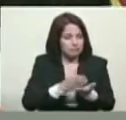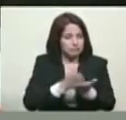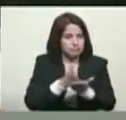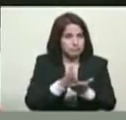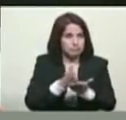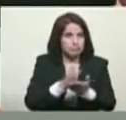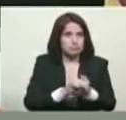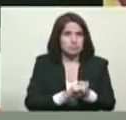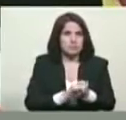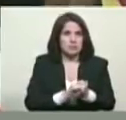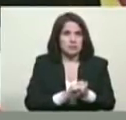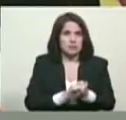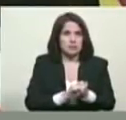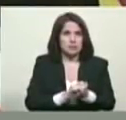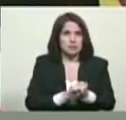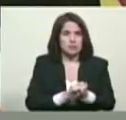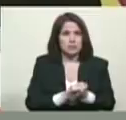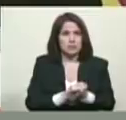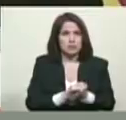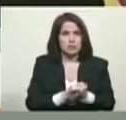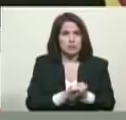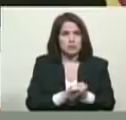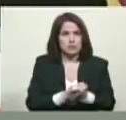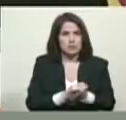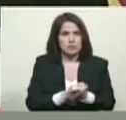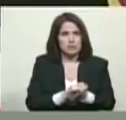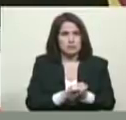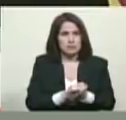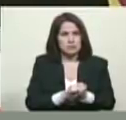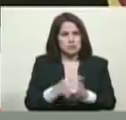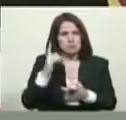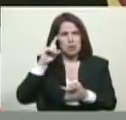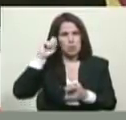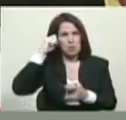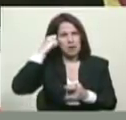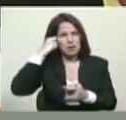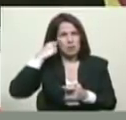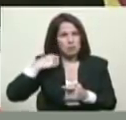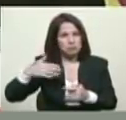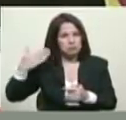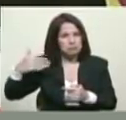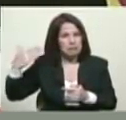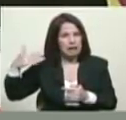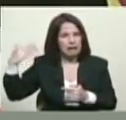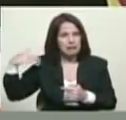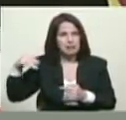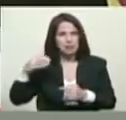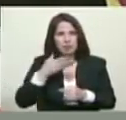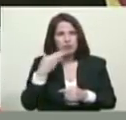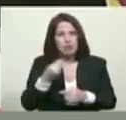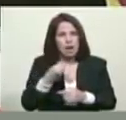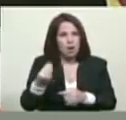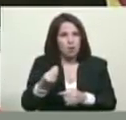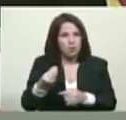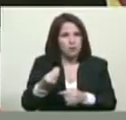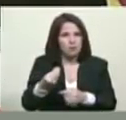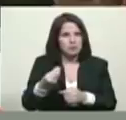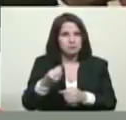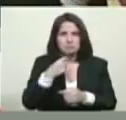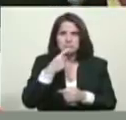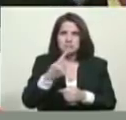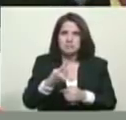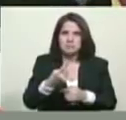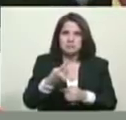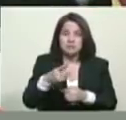Yo me acuerdo de niño, poco adolescente en mi tierra natal, Orinoca, que decía: